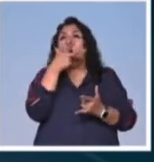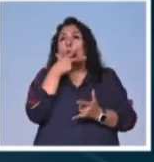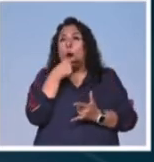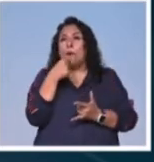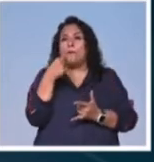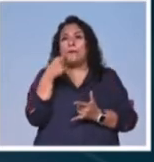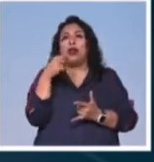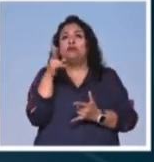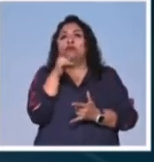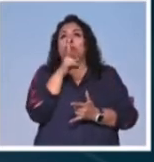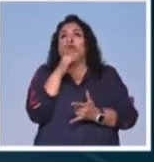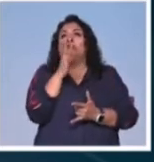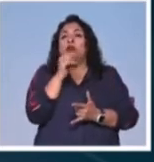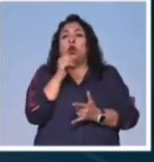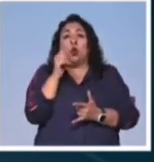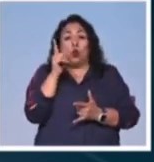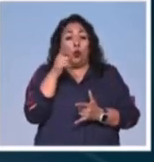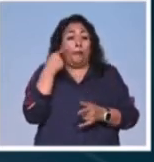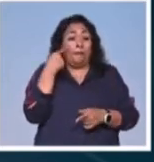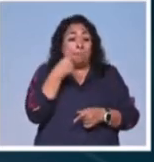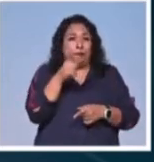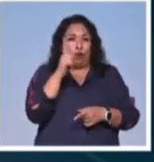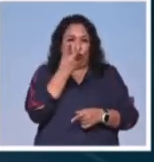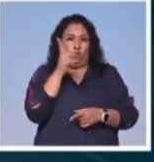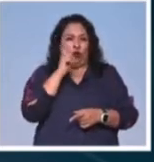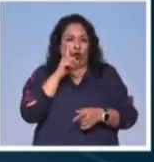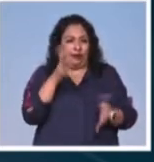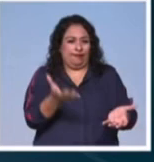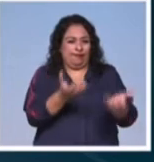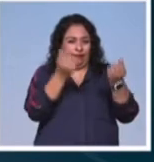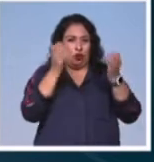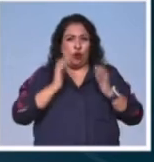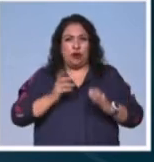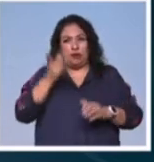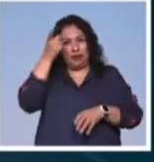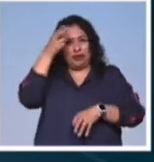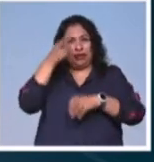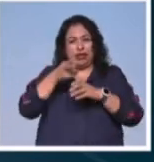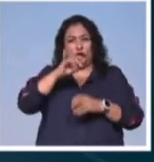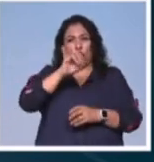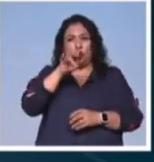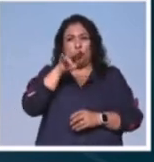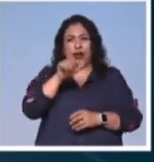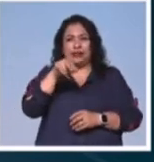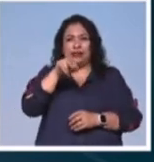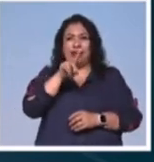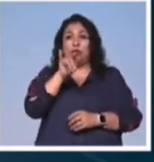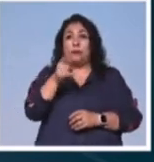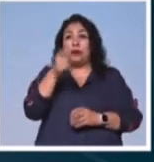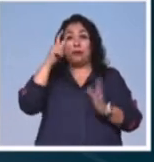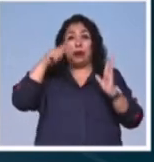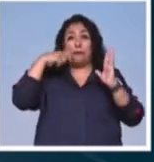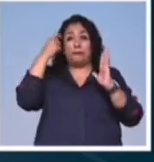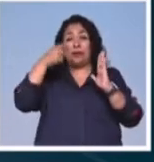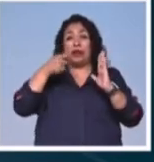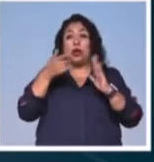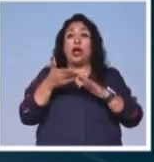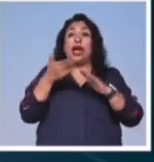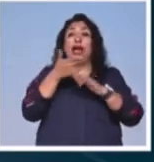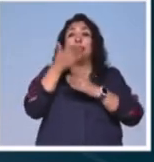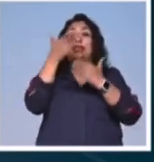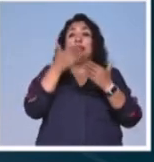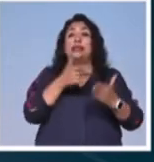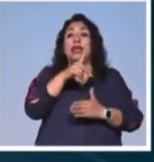cuyo cuerpo intenta recuperar un par de mujeres, el director de cine Jonás N. Díaz estrenó su ópera prima, Antes que lleguen